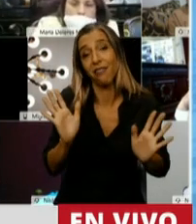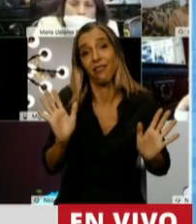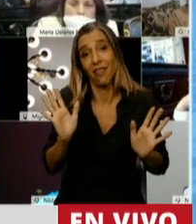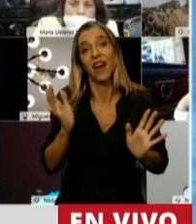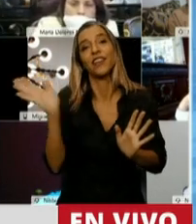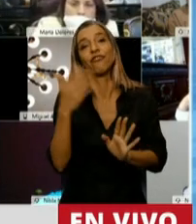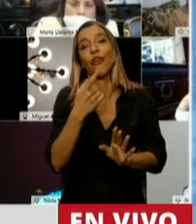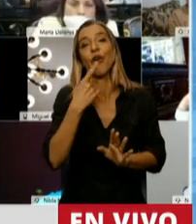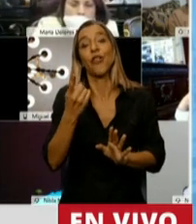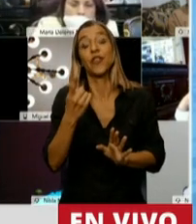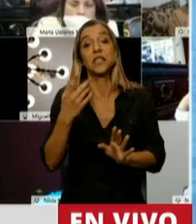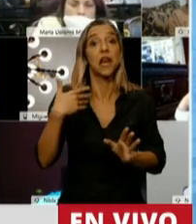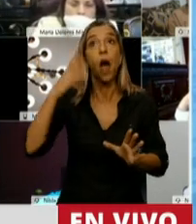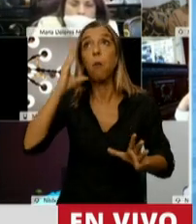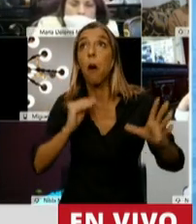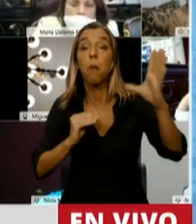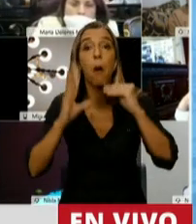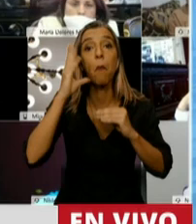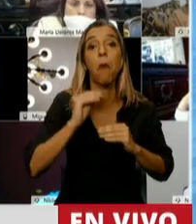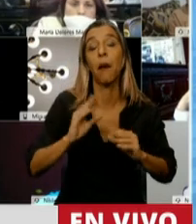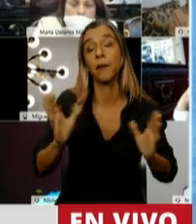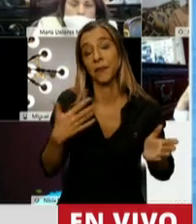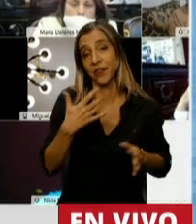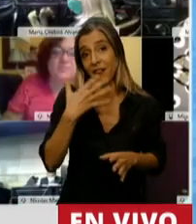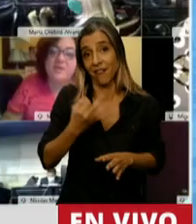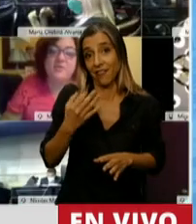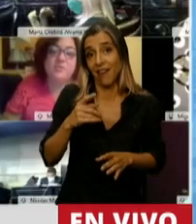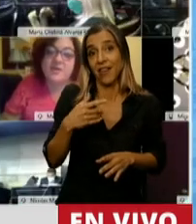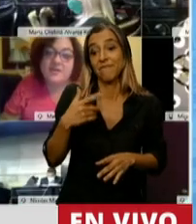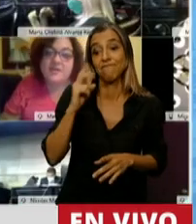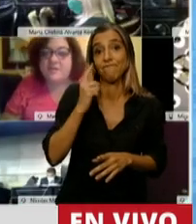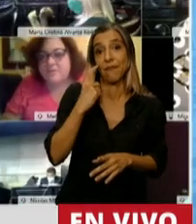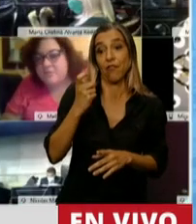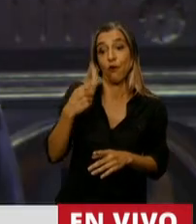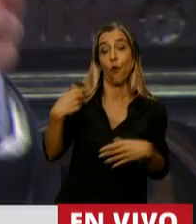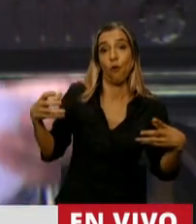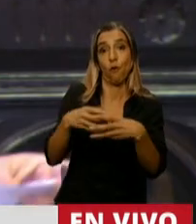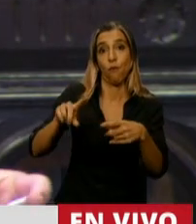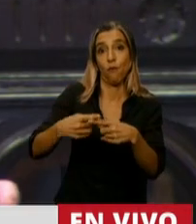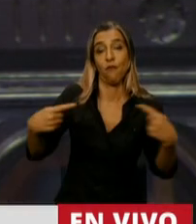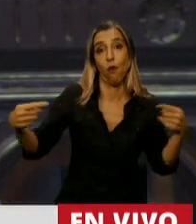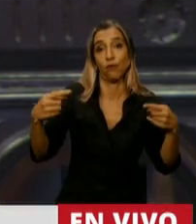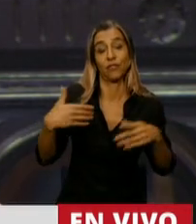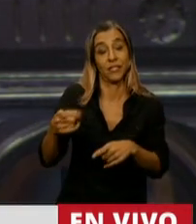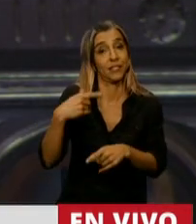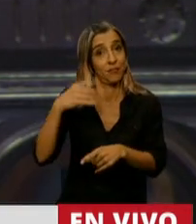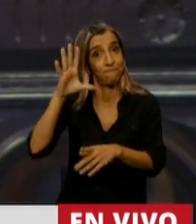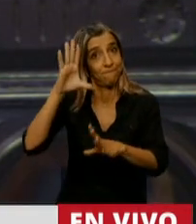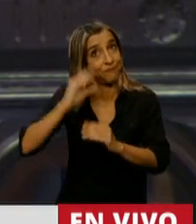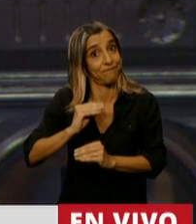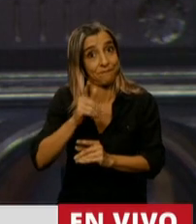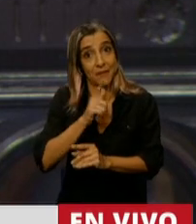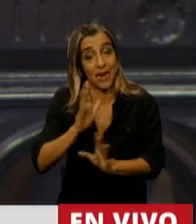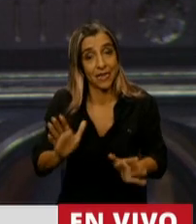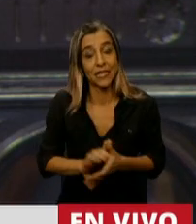que ahí está la explicación de lo perdida que está la oposición en la Argentina. Yo me voy a tomar